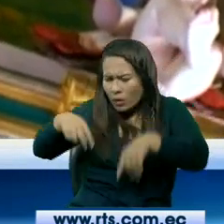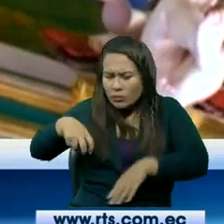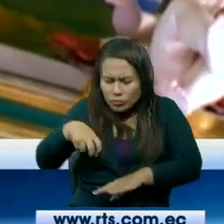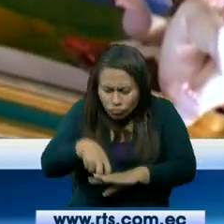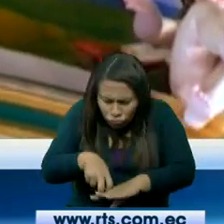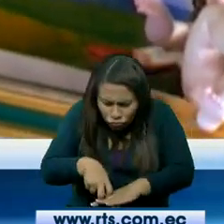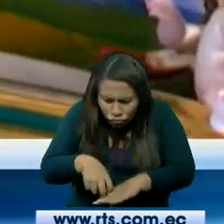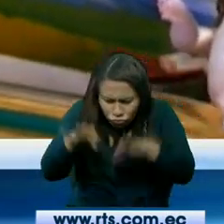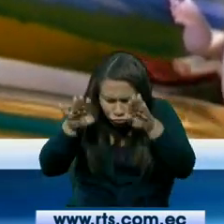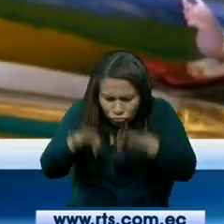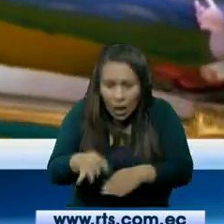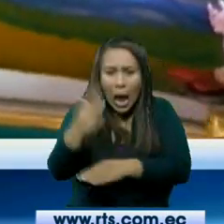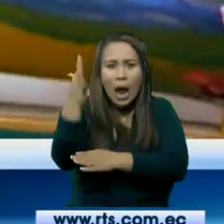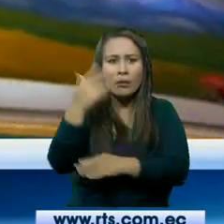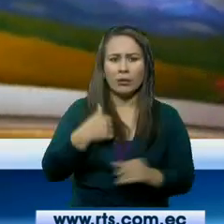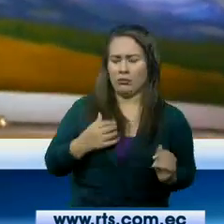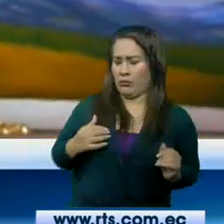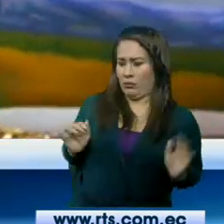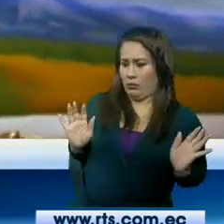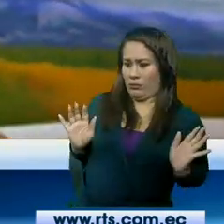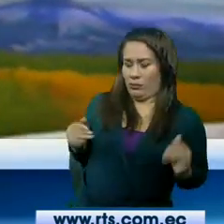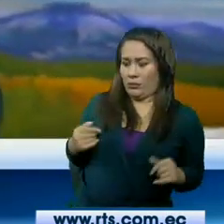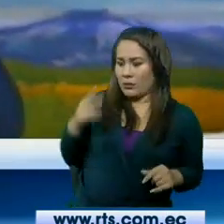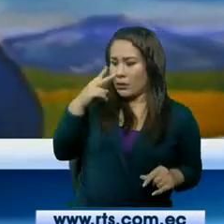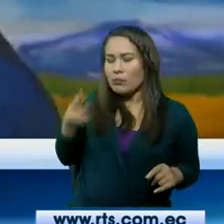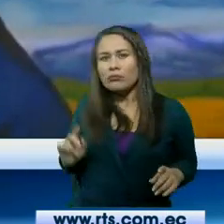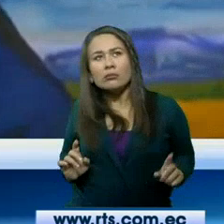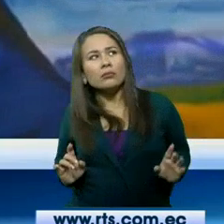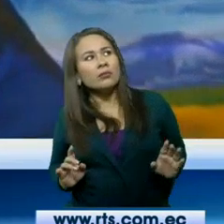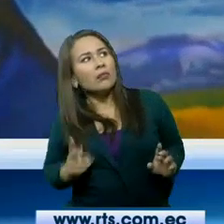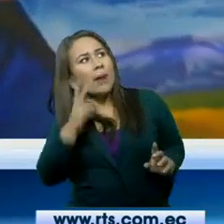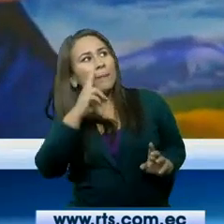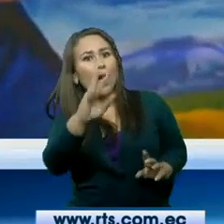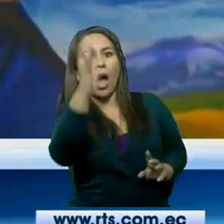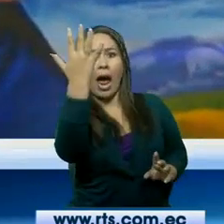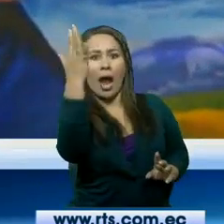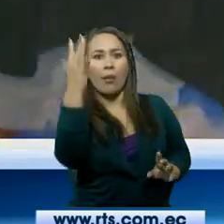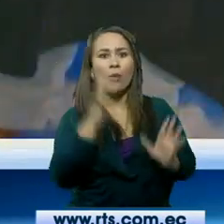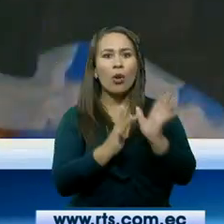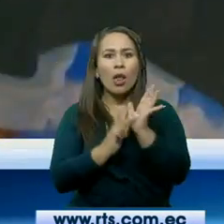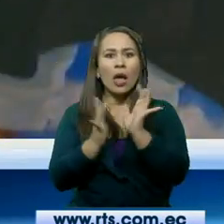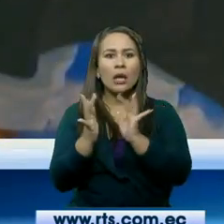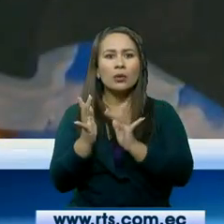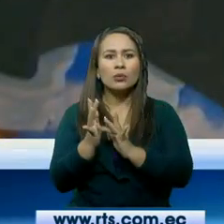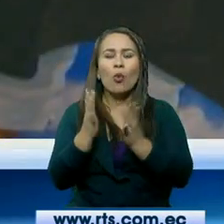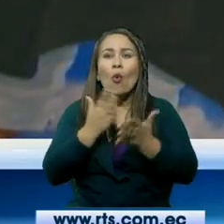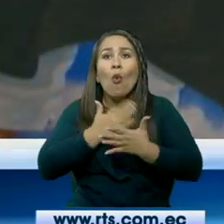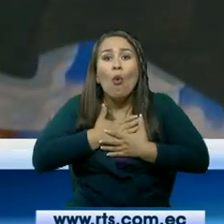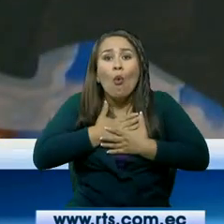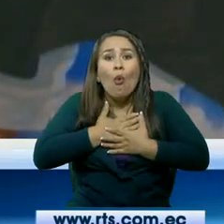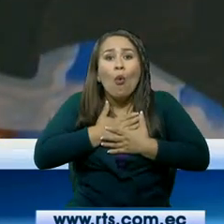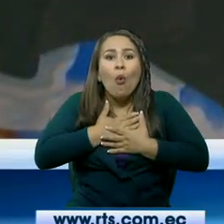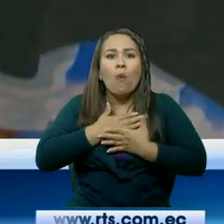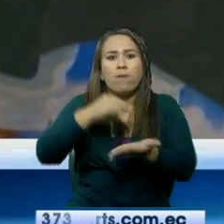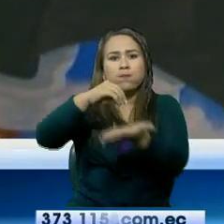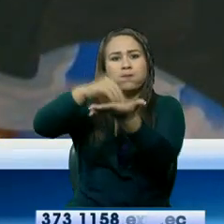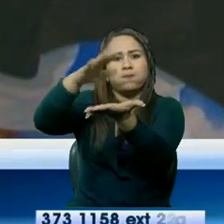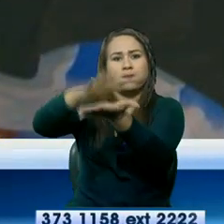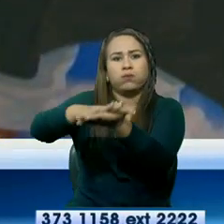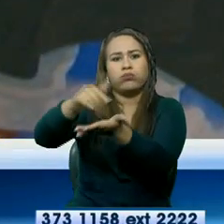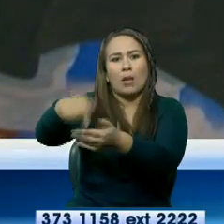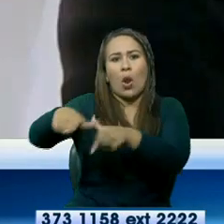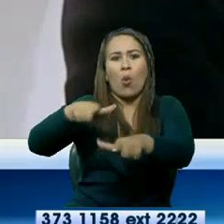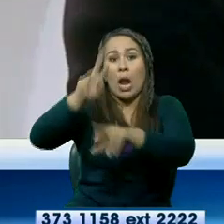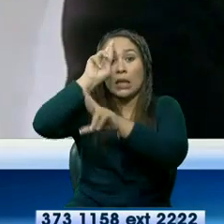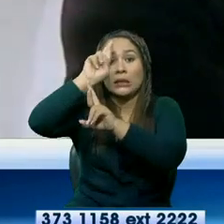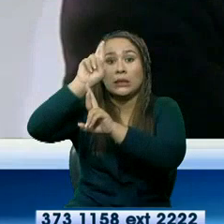a un árbol. Cuando se acercó al sitio, vio la imagen de Jesús en la planta y desde entonces, la imagen fue proclamada como patrona de la